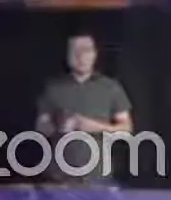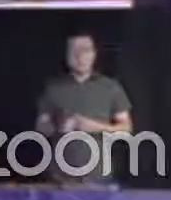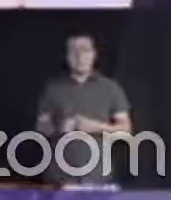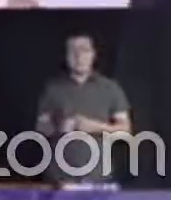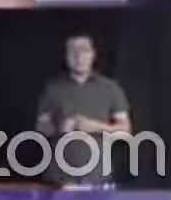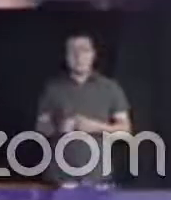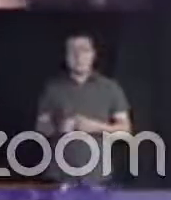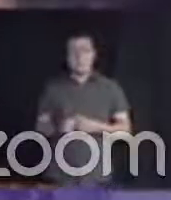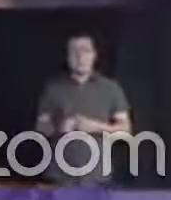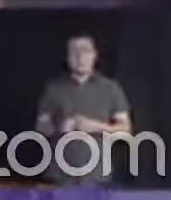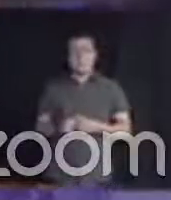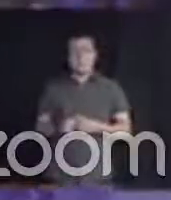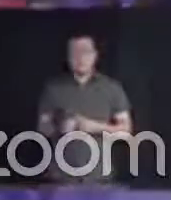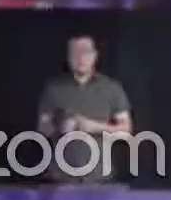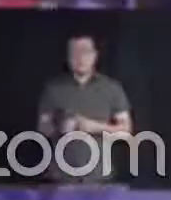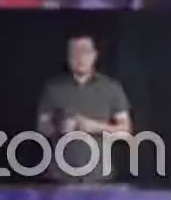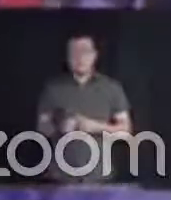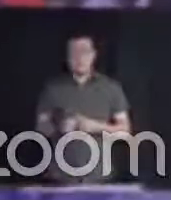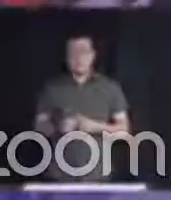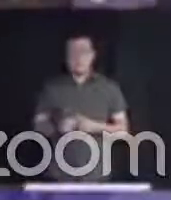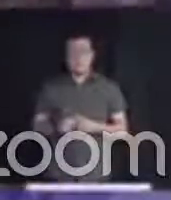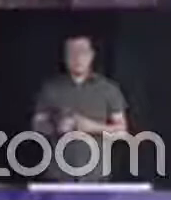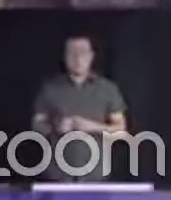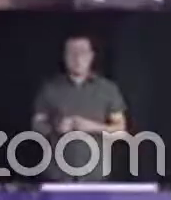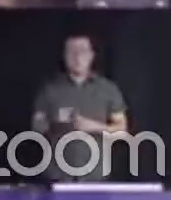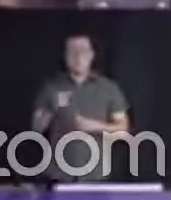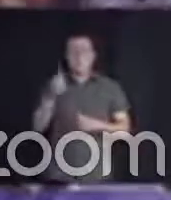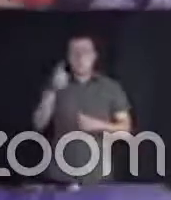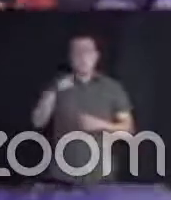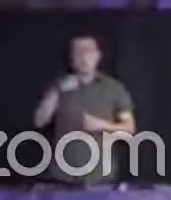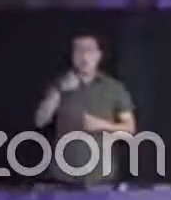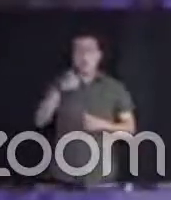afiliados que van a seguir afiliando.